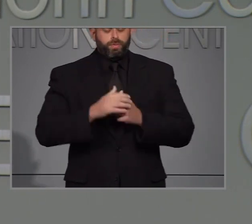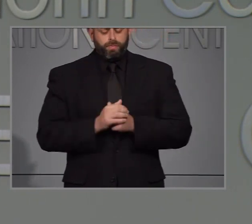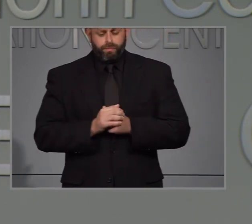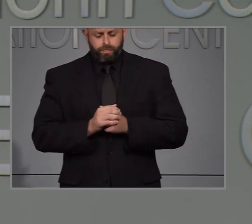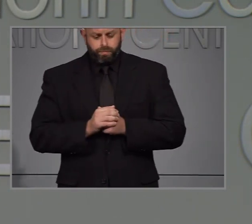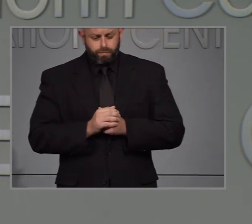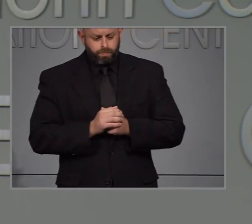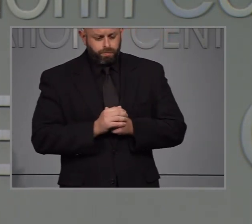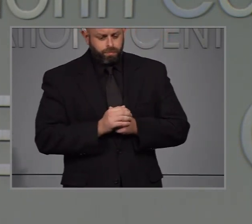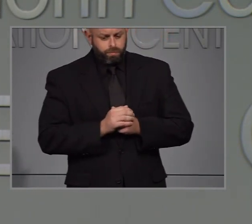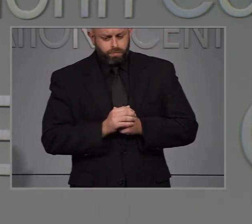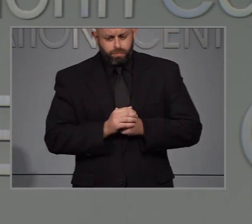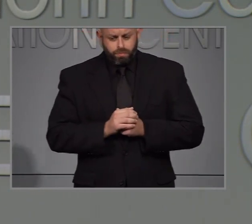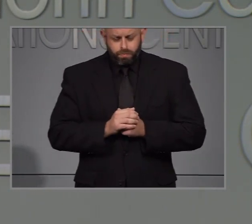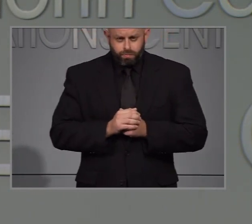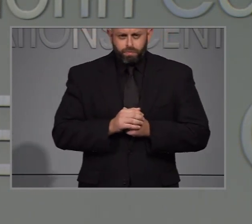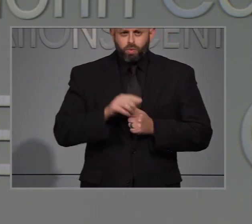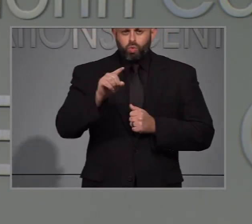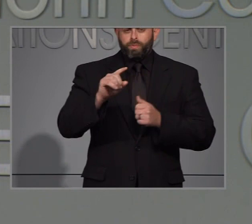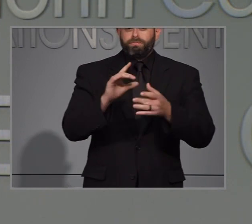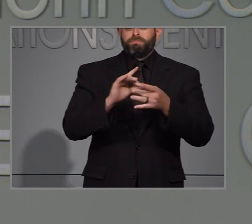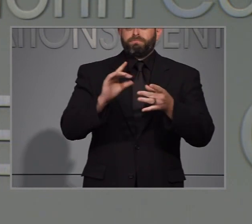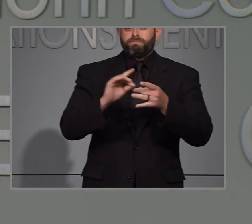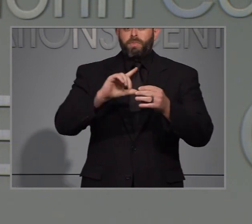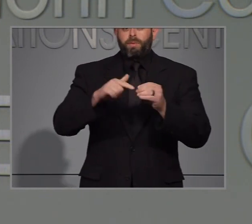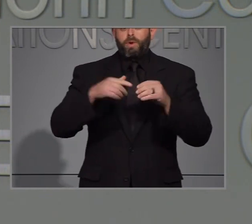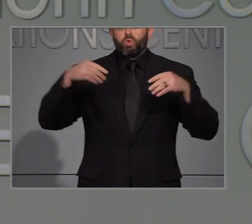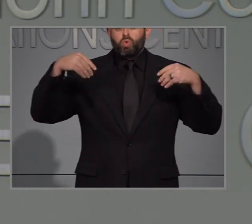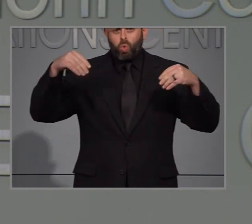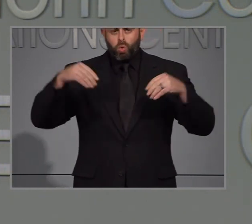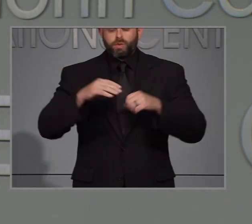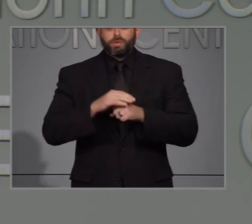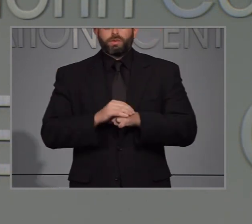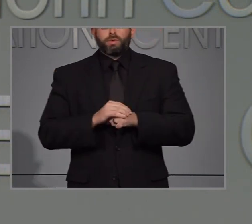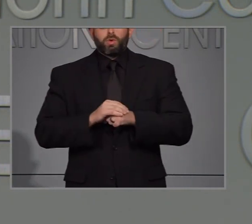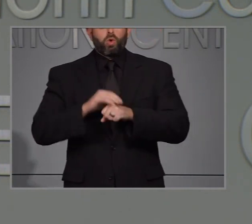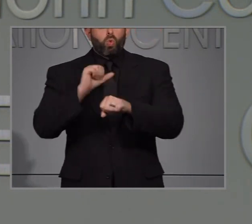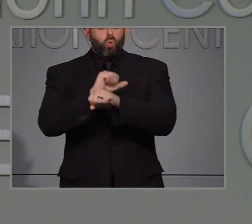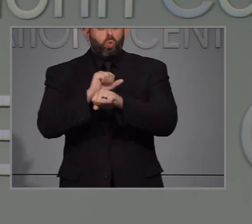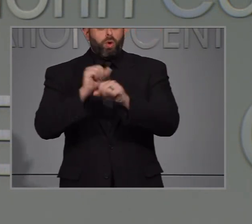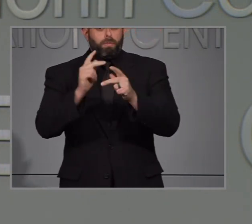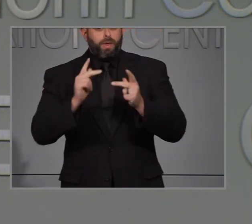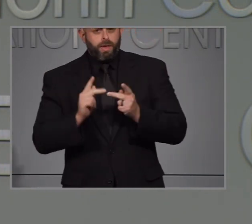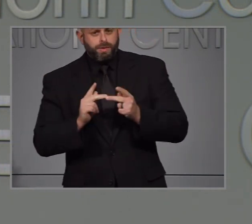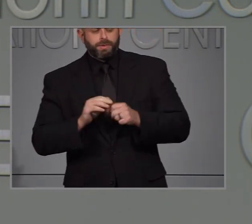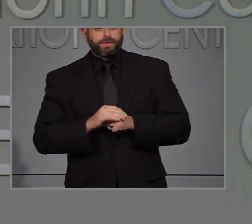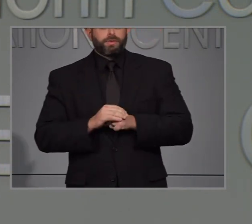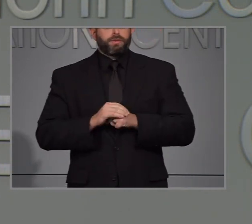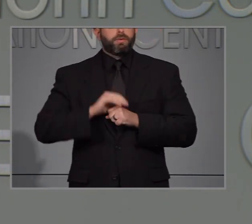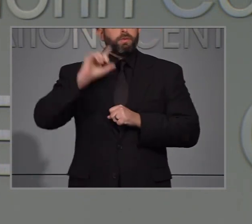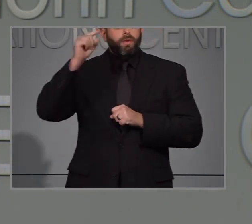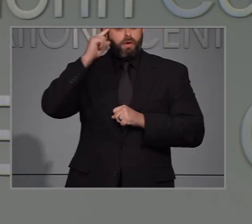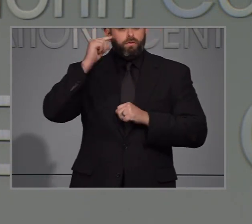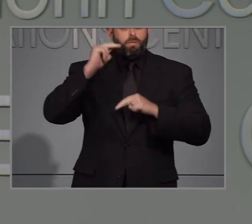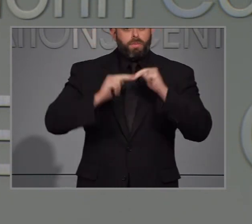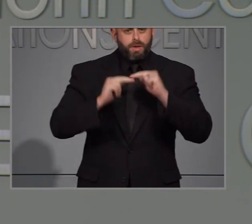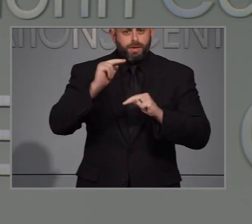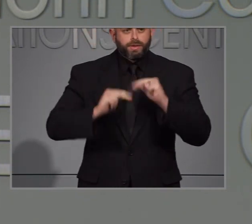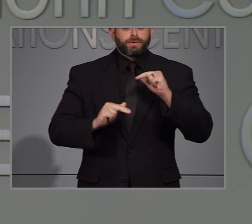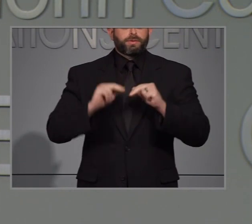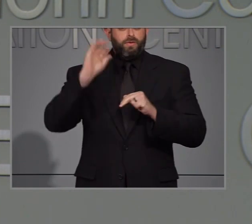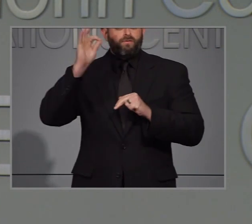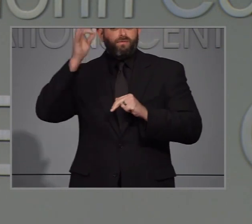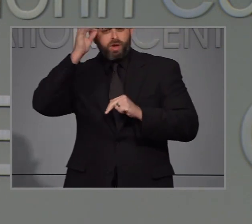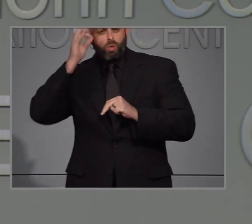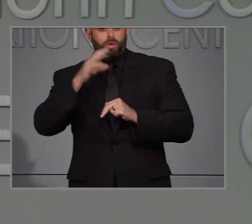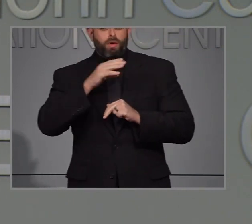Darle seguimiento a la vigilancia de cumplimiento en las tiendas y qué tal en edificios de gobierno, sitios de